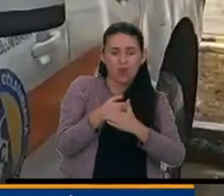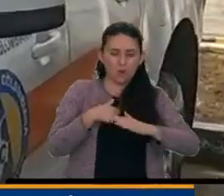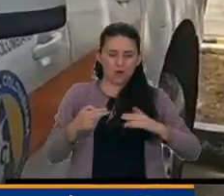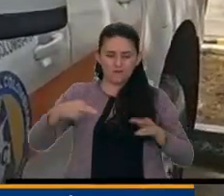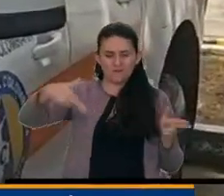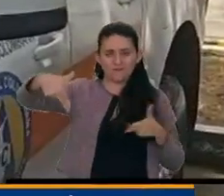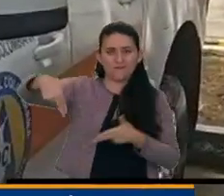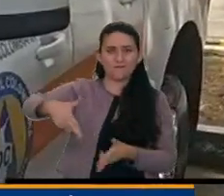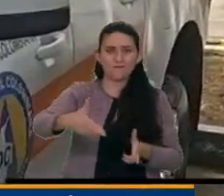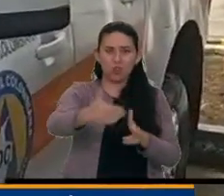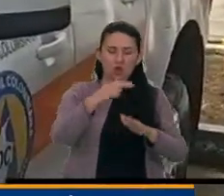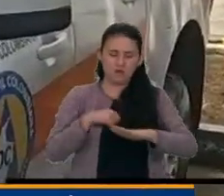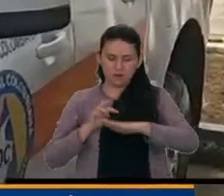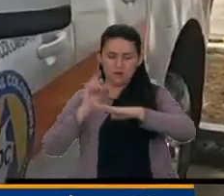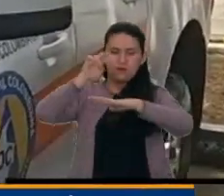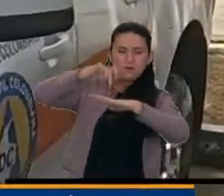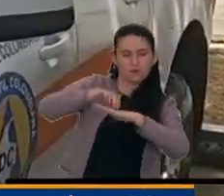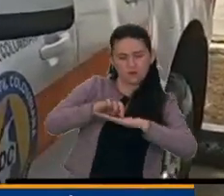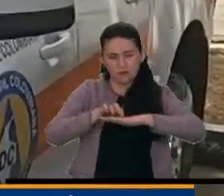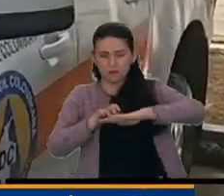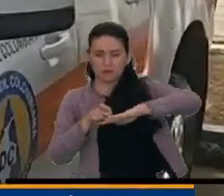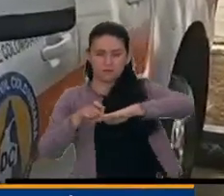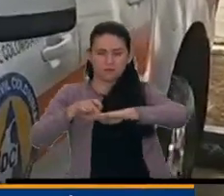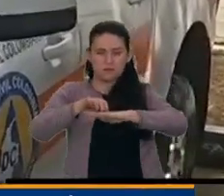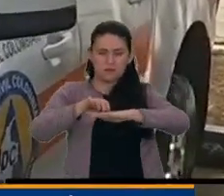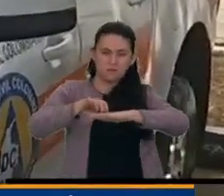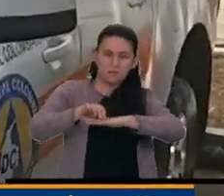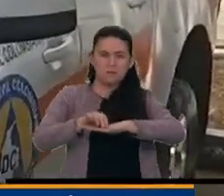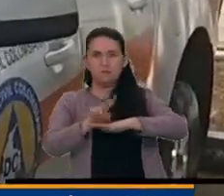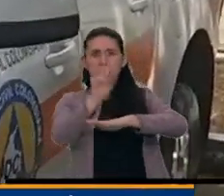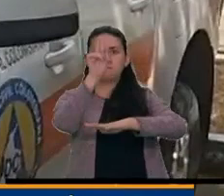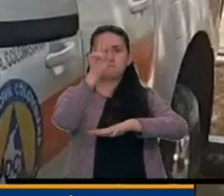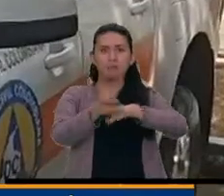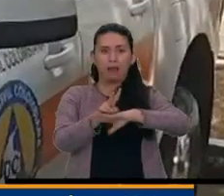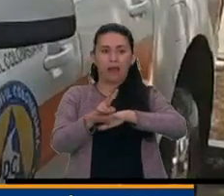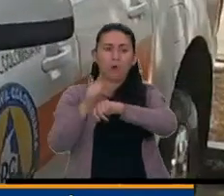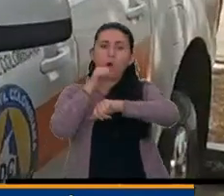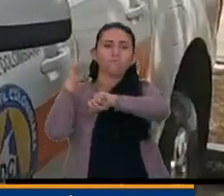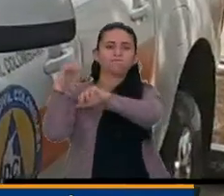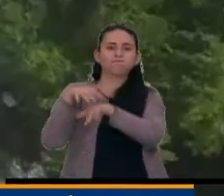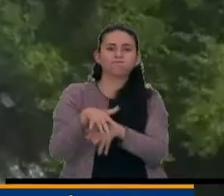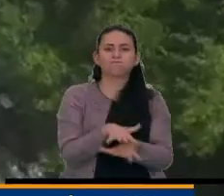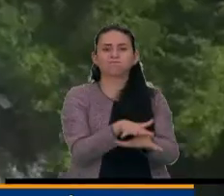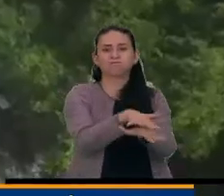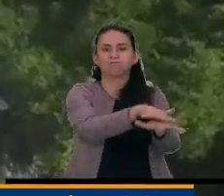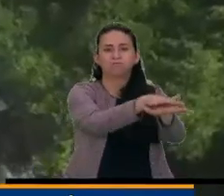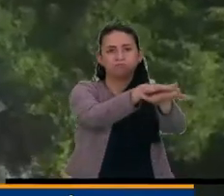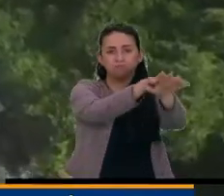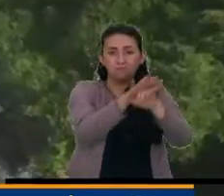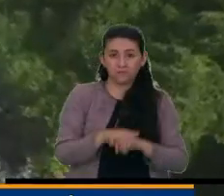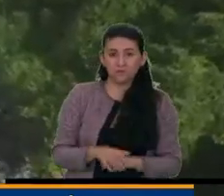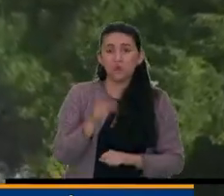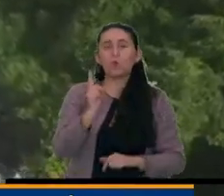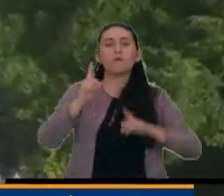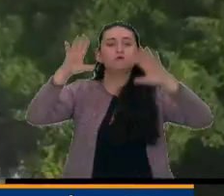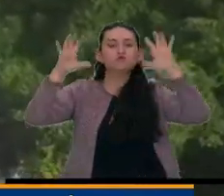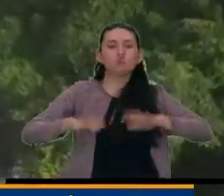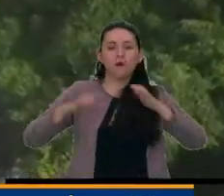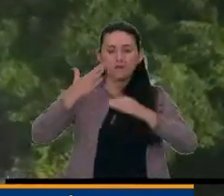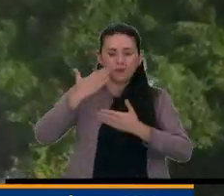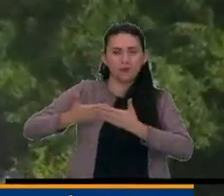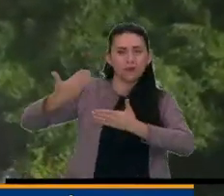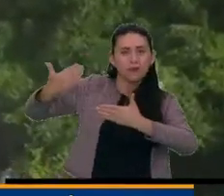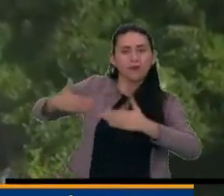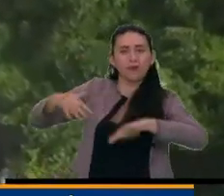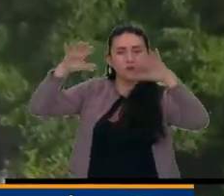del río, fue arrastrado por las fuertes corrientes de este importante afluente. Por las constantes lluvias de los últimos días,